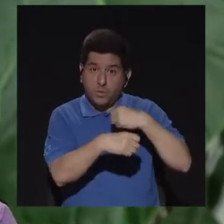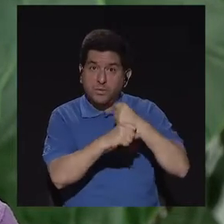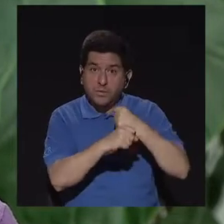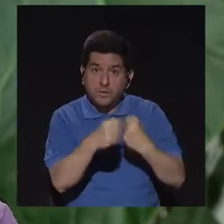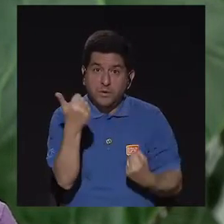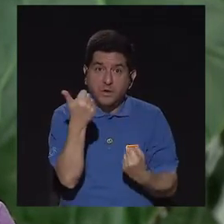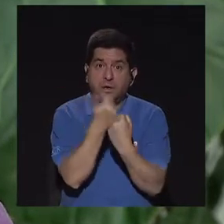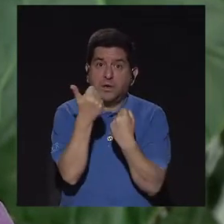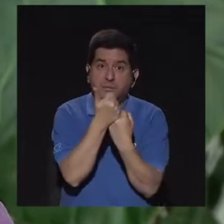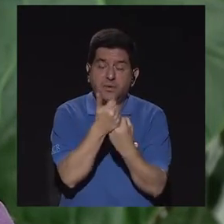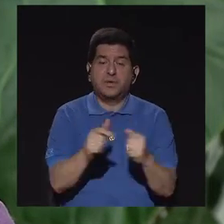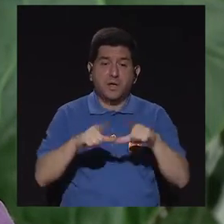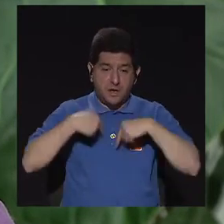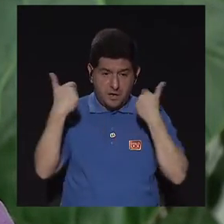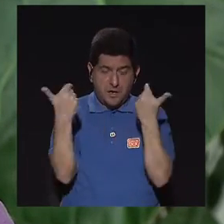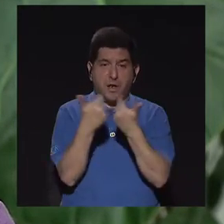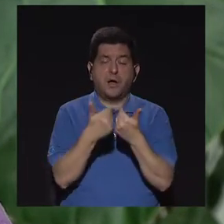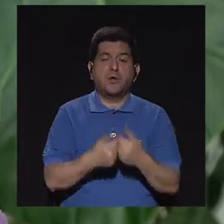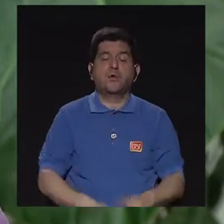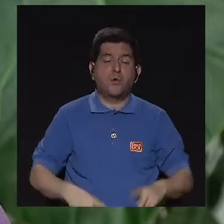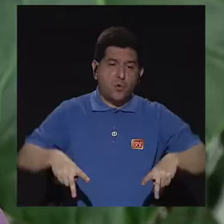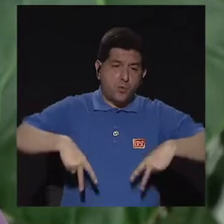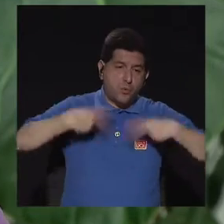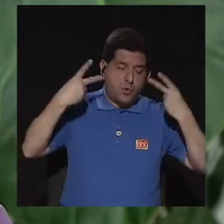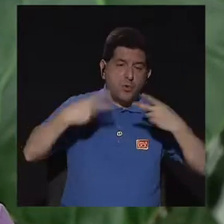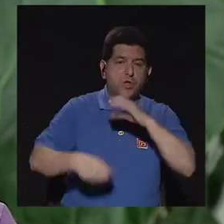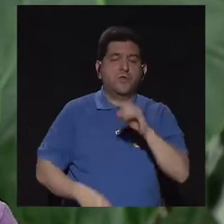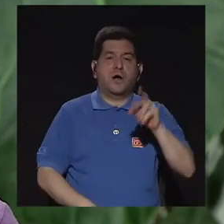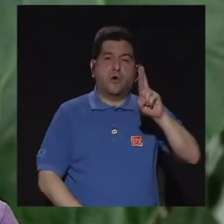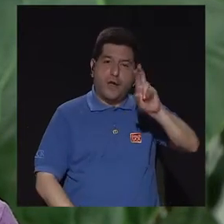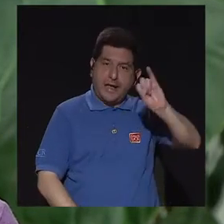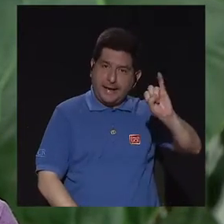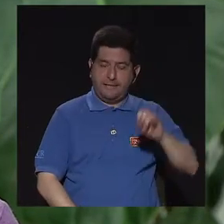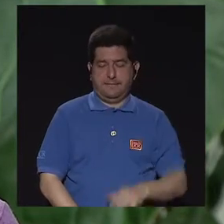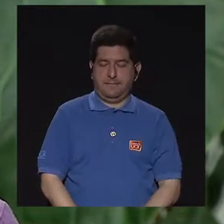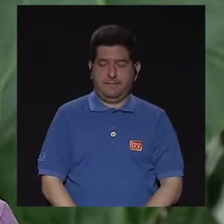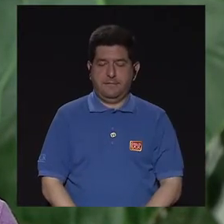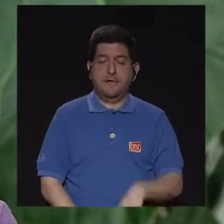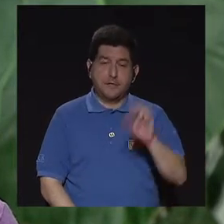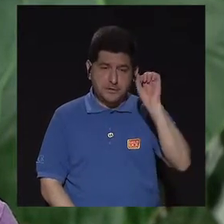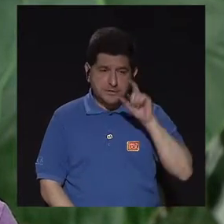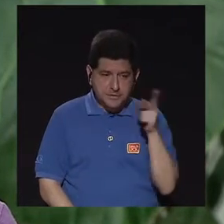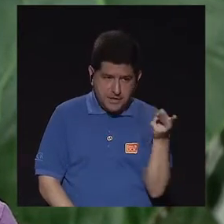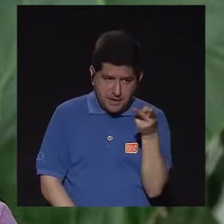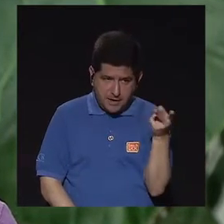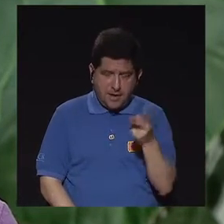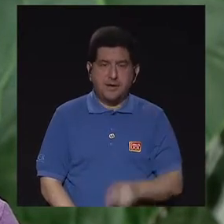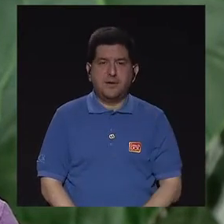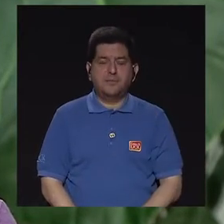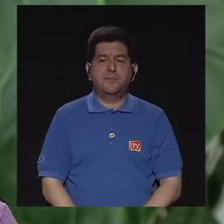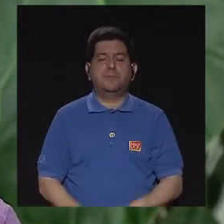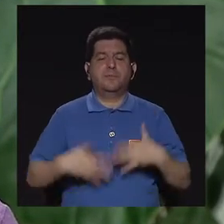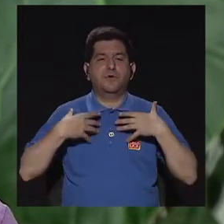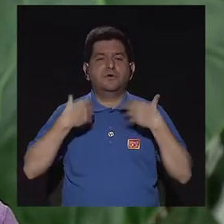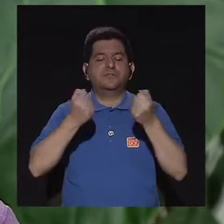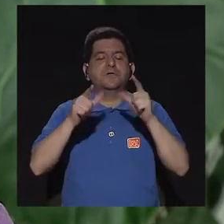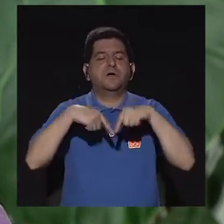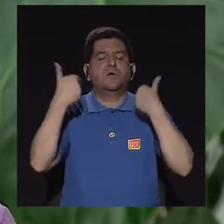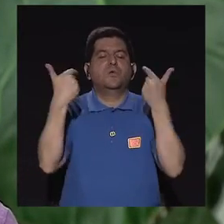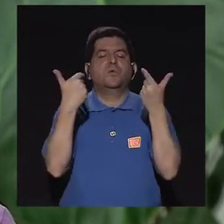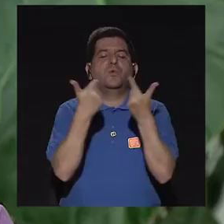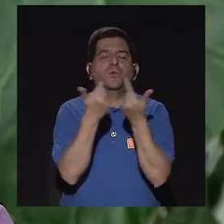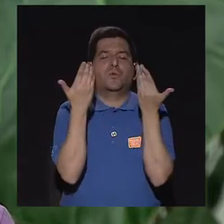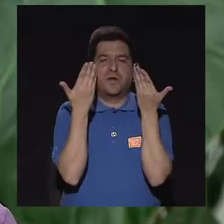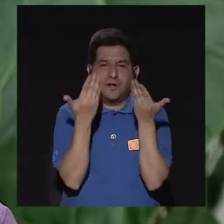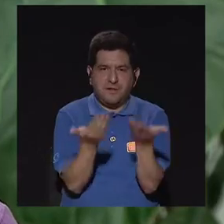municipalidades apoyaran grupos como el Grupo La Vida, como Vali, porque en realidad sí le da más salud como de